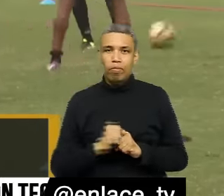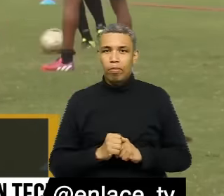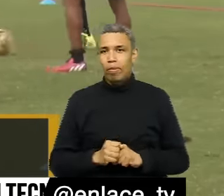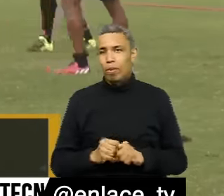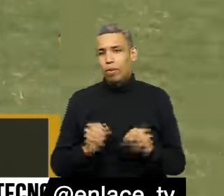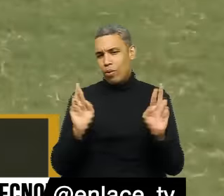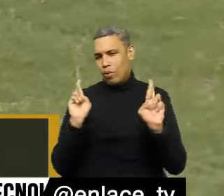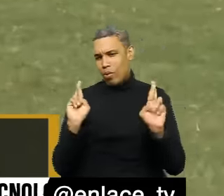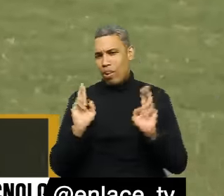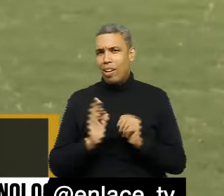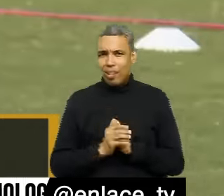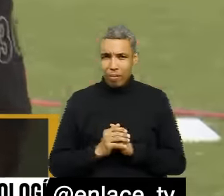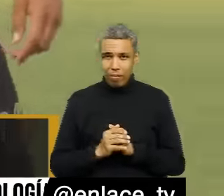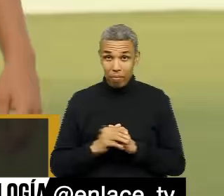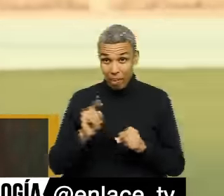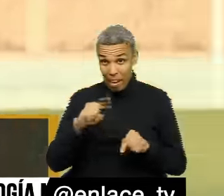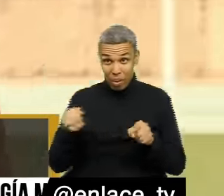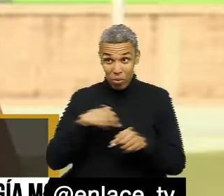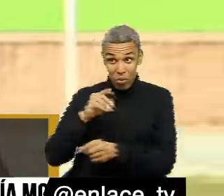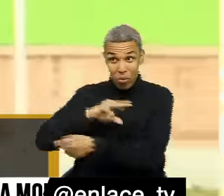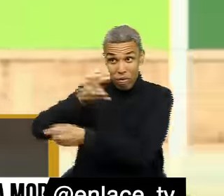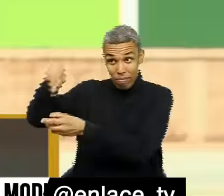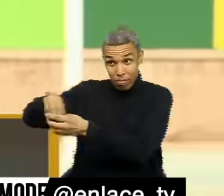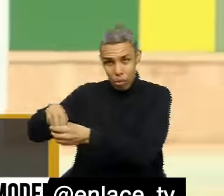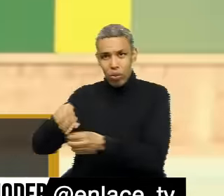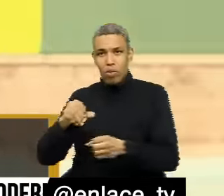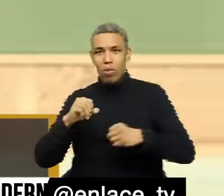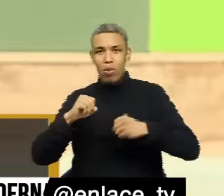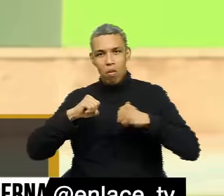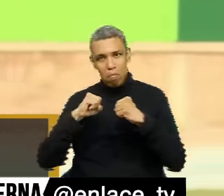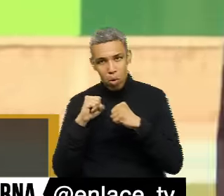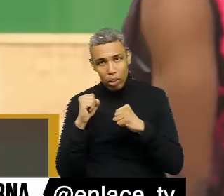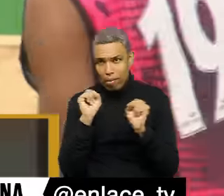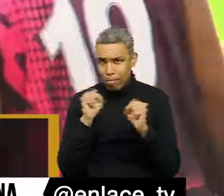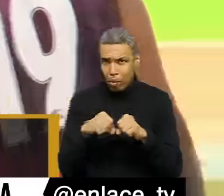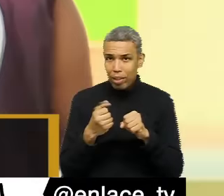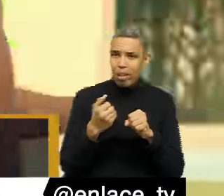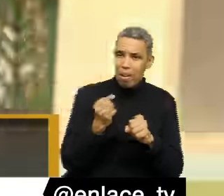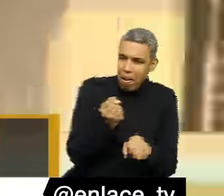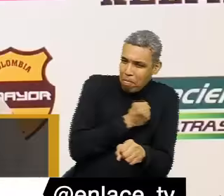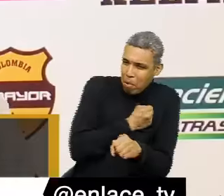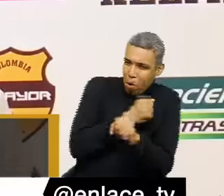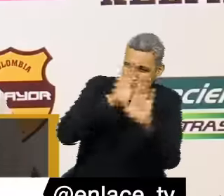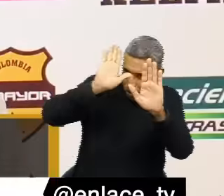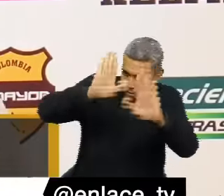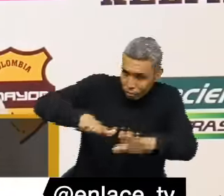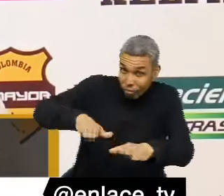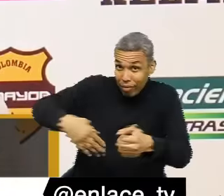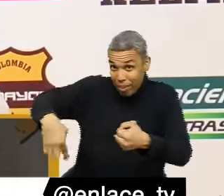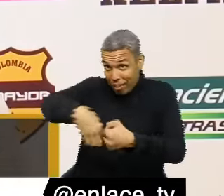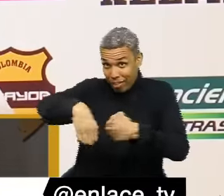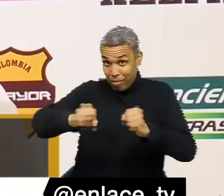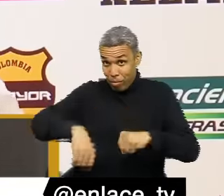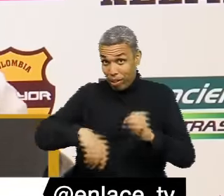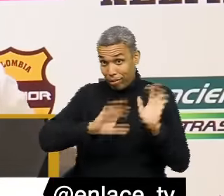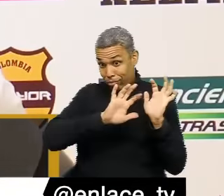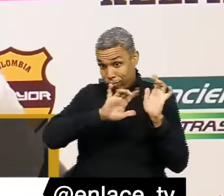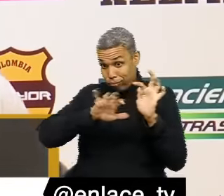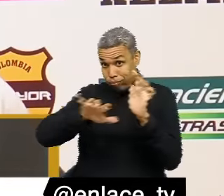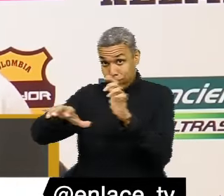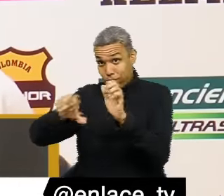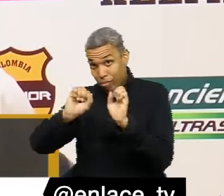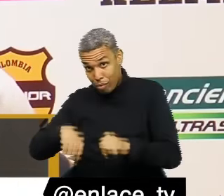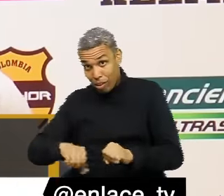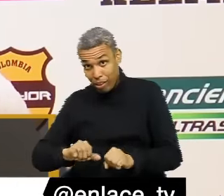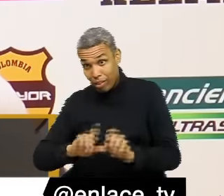de la hinchada aurinegra en estos últimos compromisos de la Liga Águila 2 2016. No, que sigan soñando como